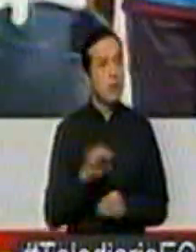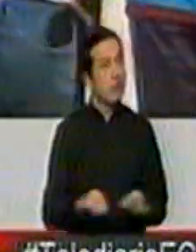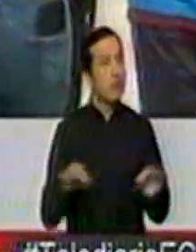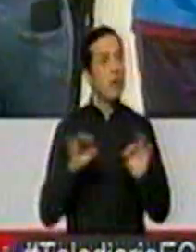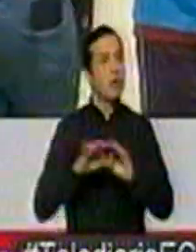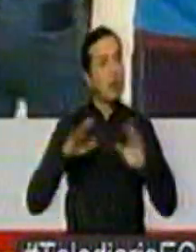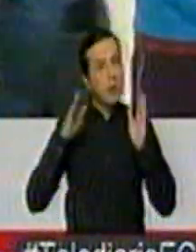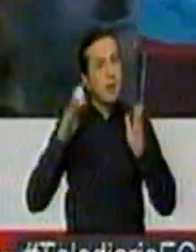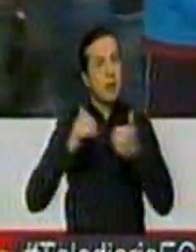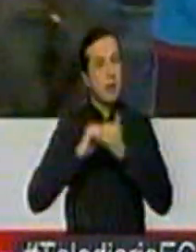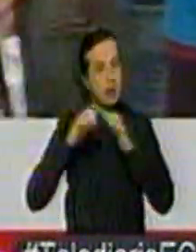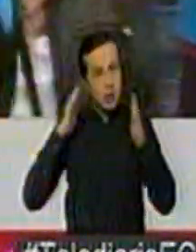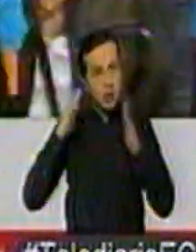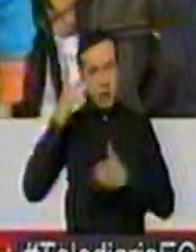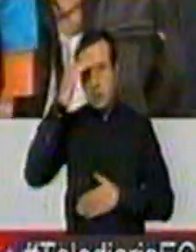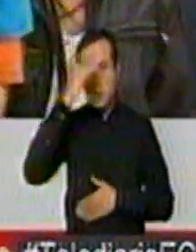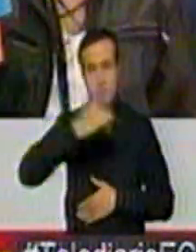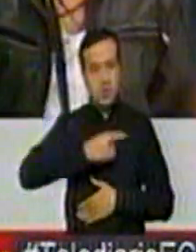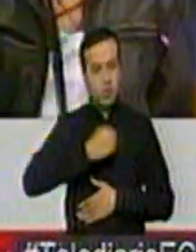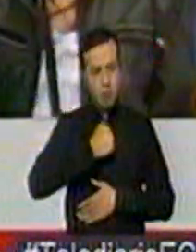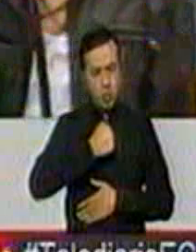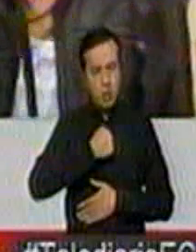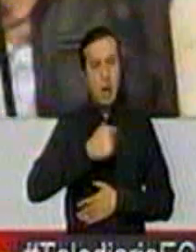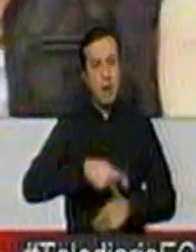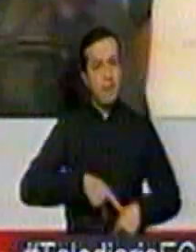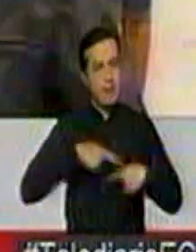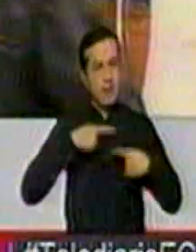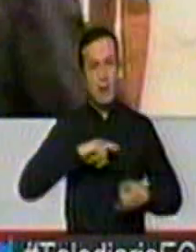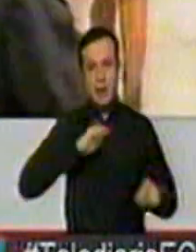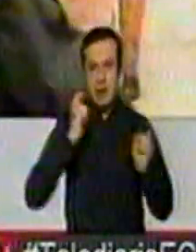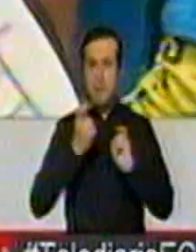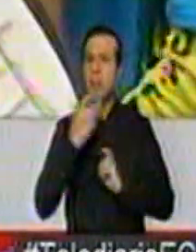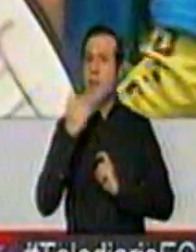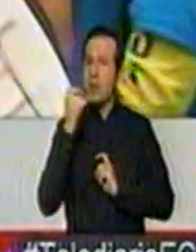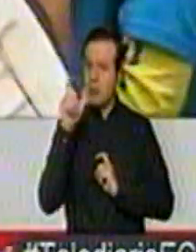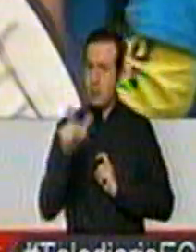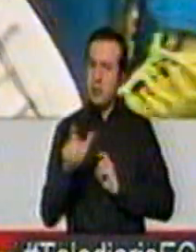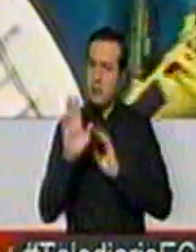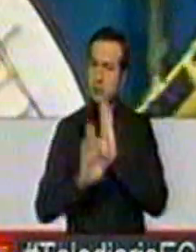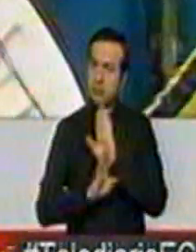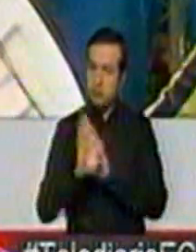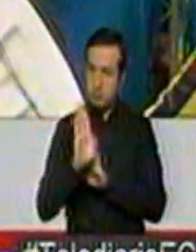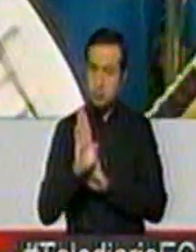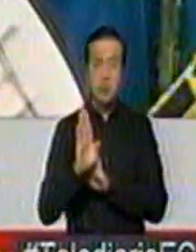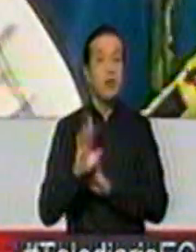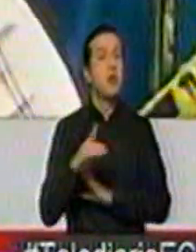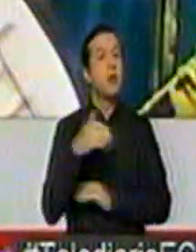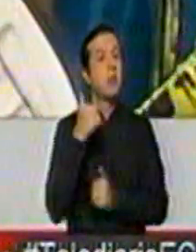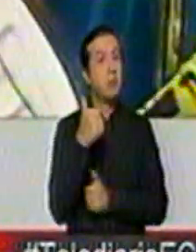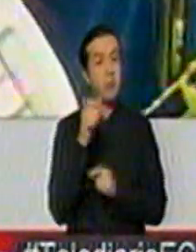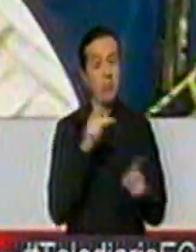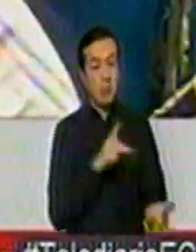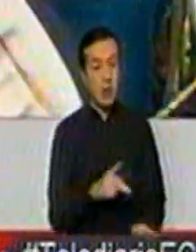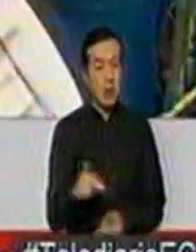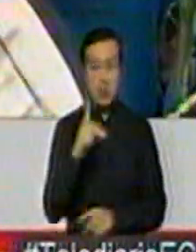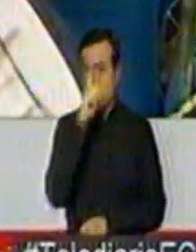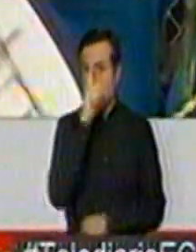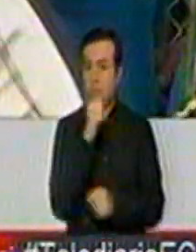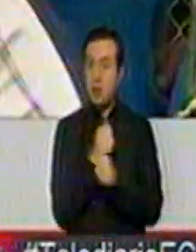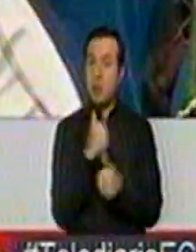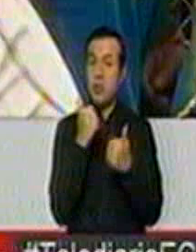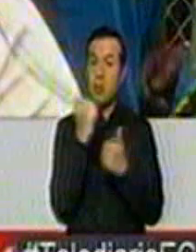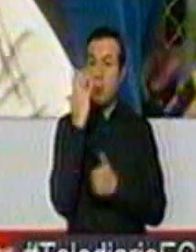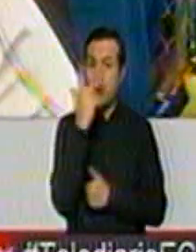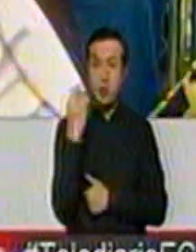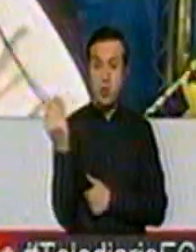va a decidir cambiar y va a tratar de ser una mejor persona. Es un buen plan de trabajo y muy maravilloso para poder sacar a